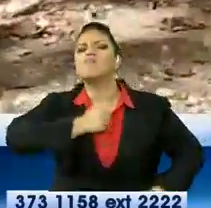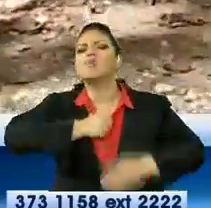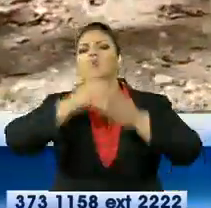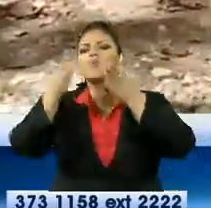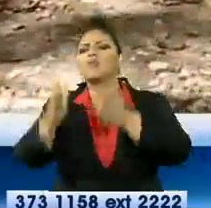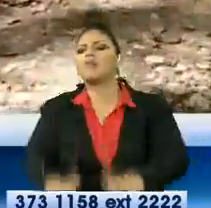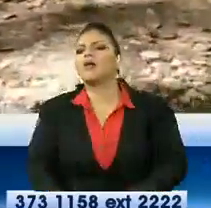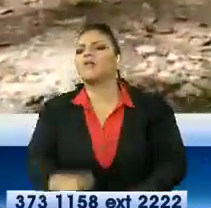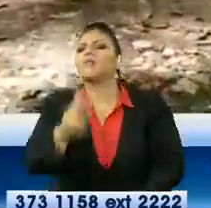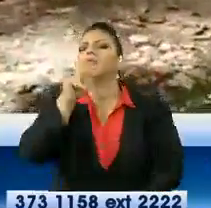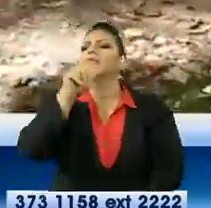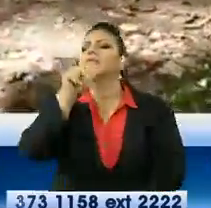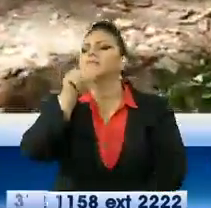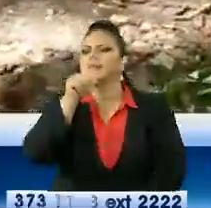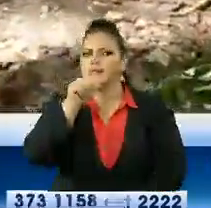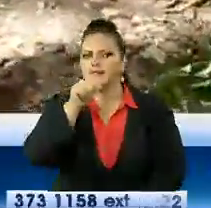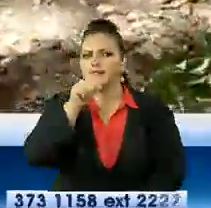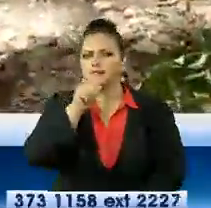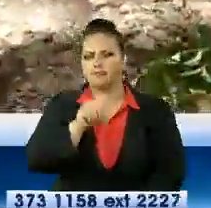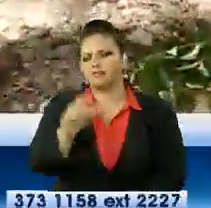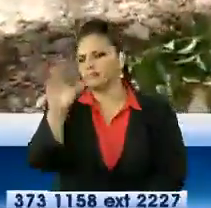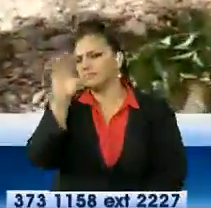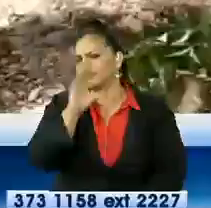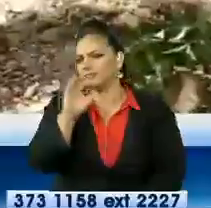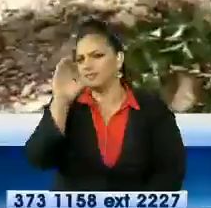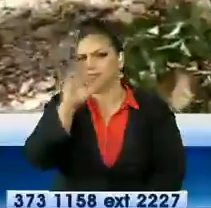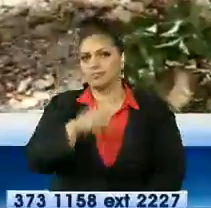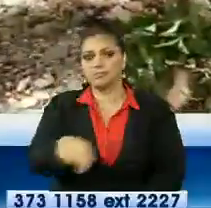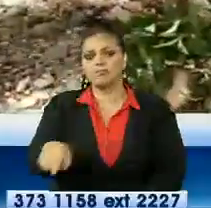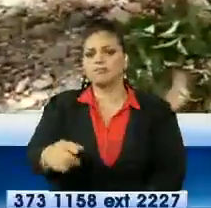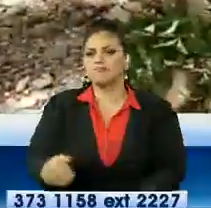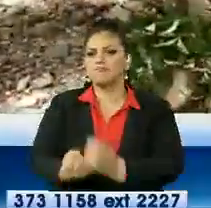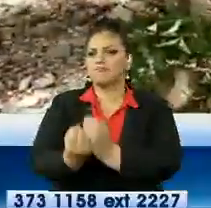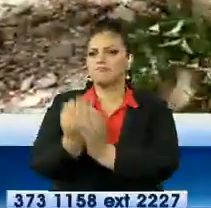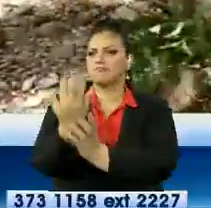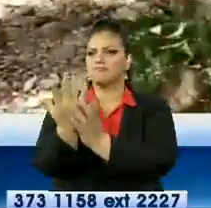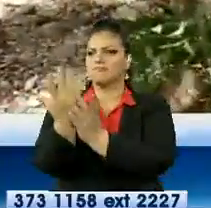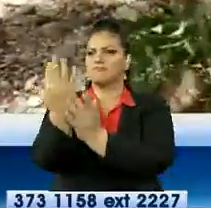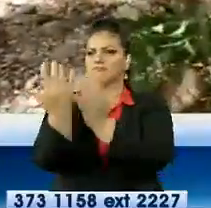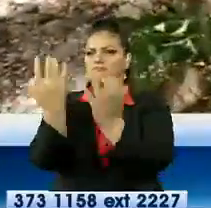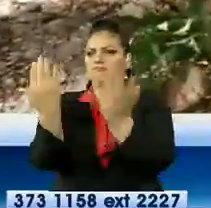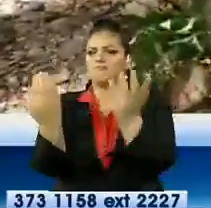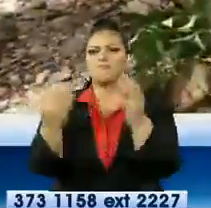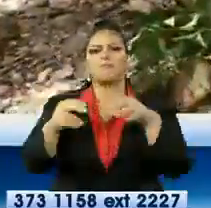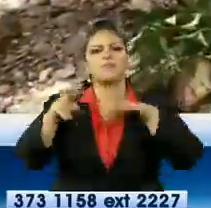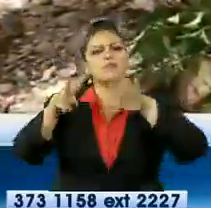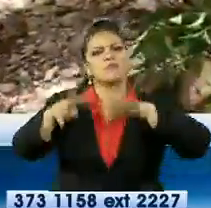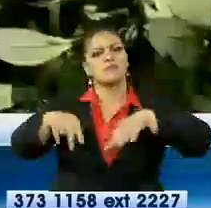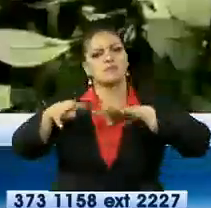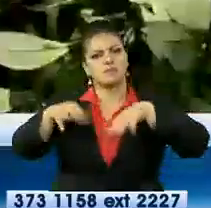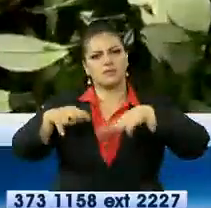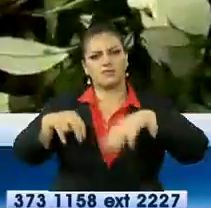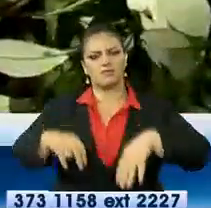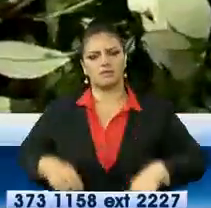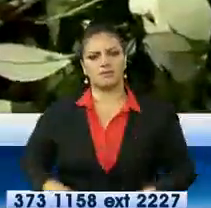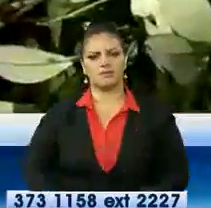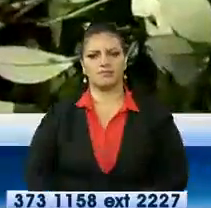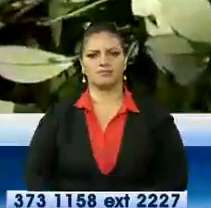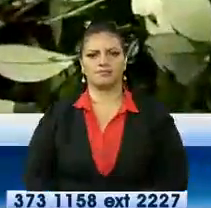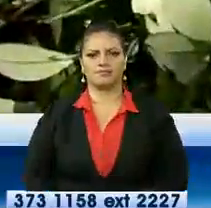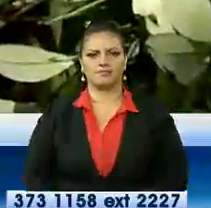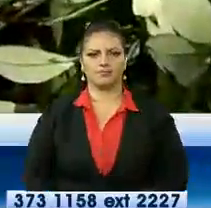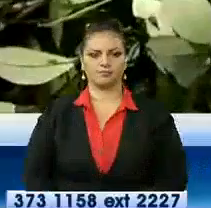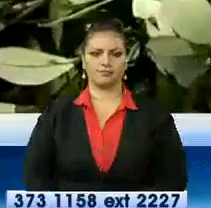las plantas de aproximadamente 7 meses en desarrollo. Este es el primer caso que se registra en la ciudad de Tena. Pues está